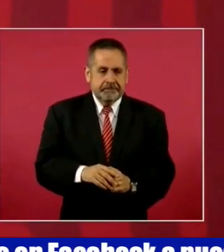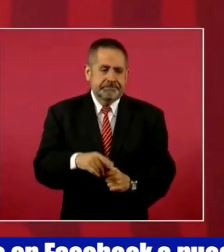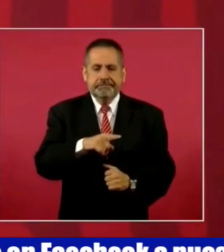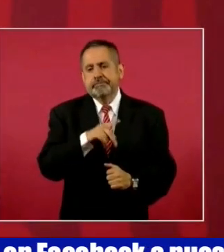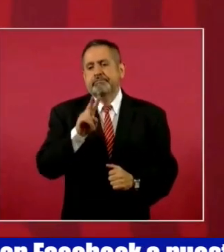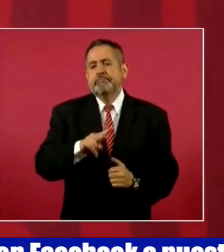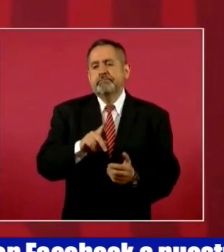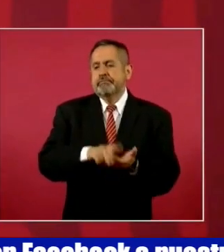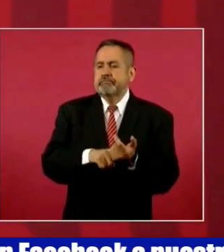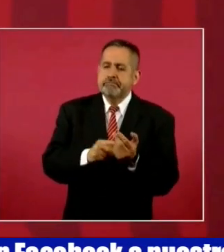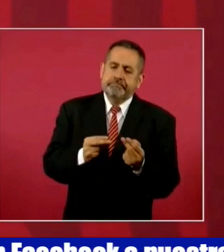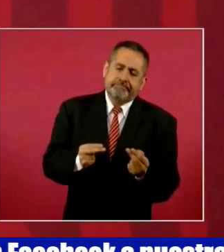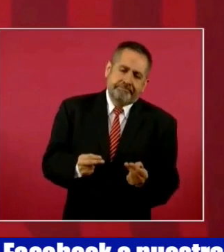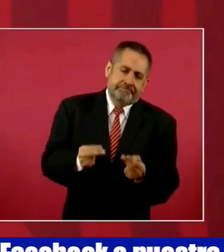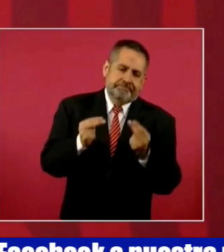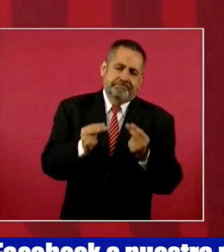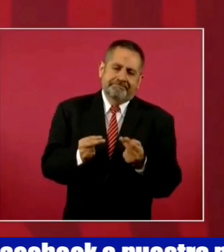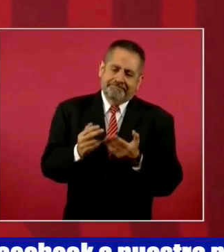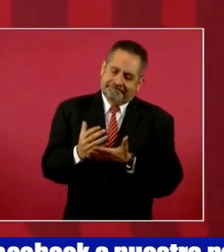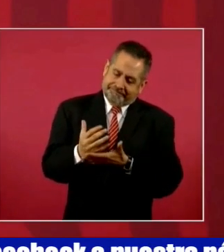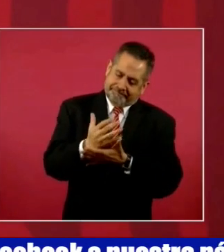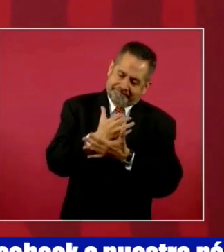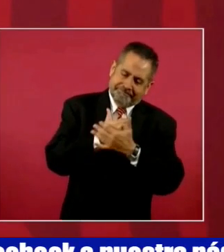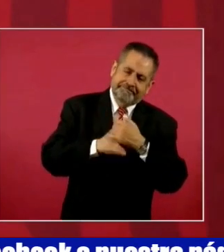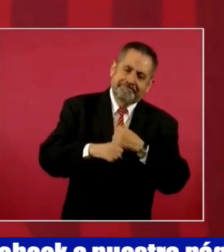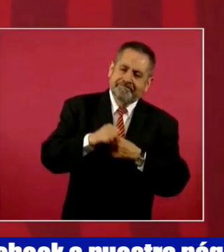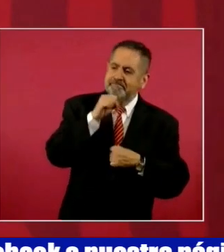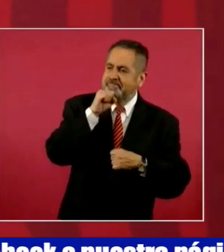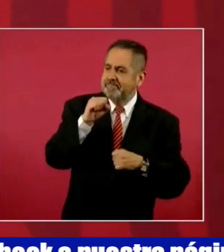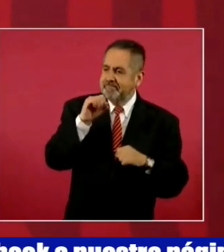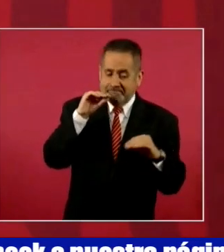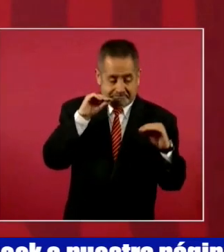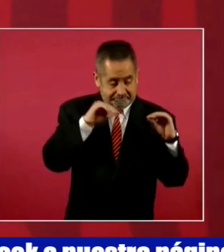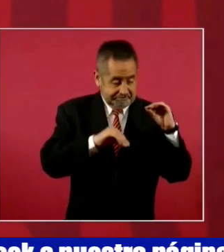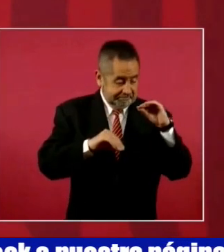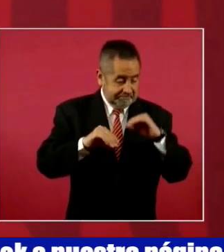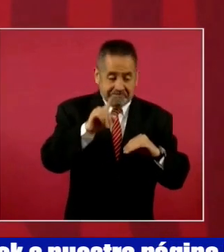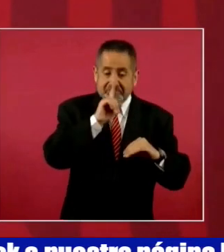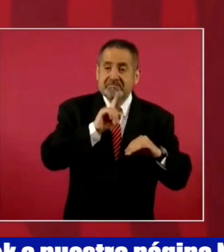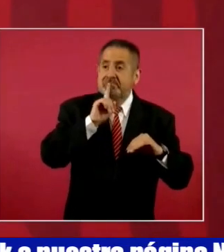negocio bastante lucrativo.